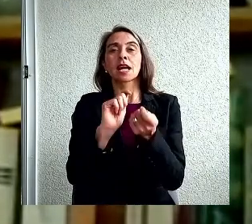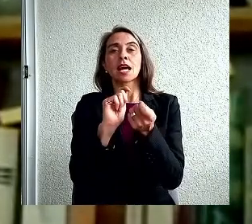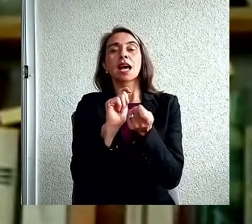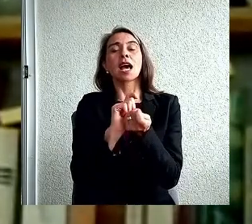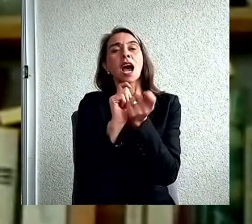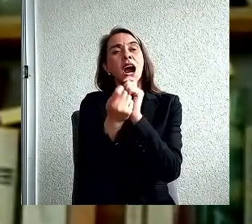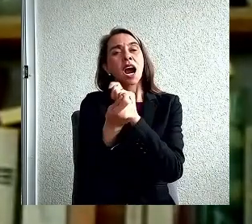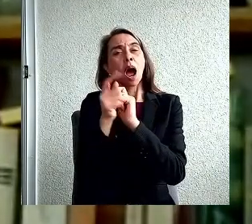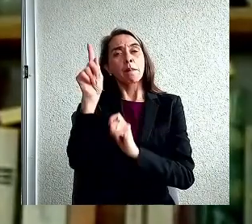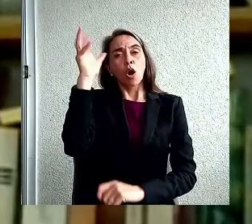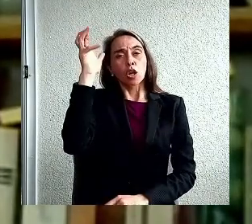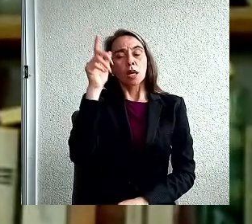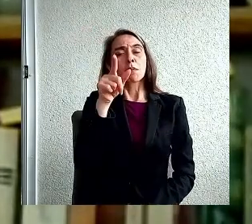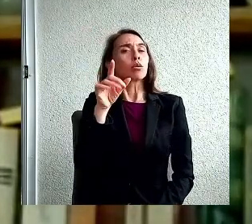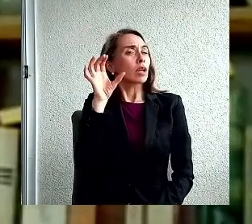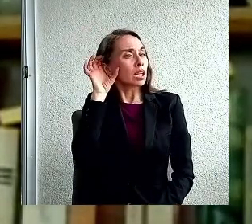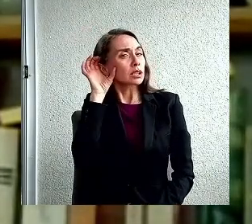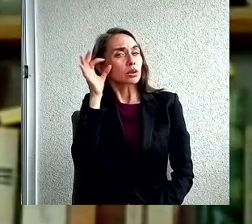concentraciones,